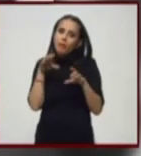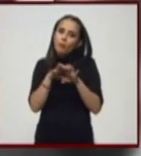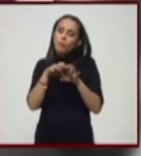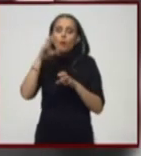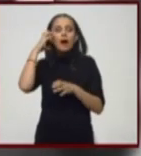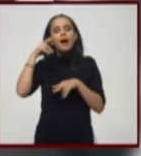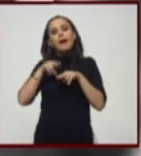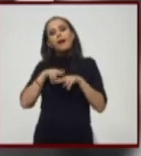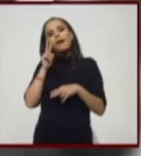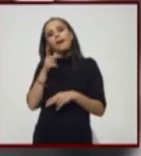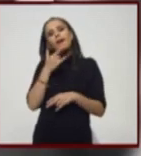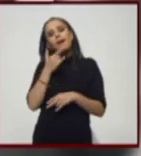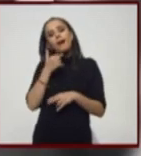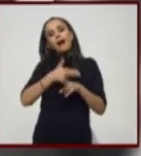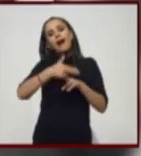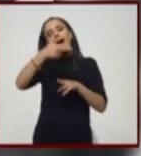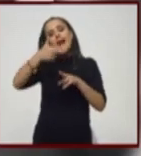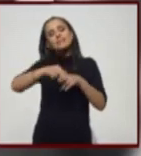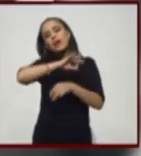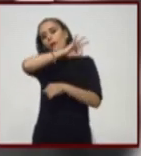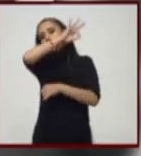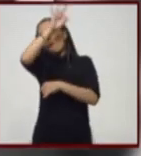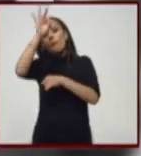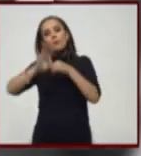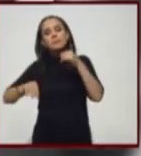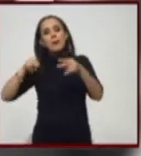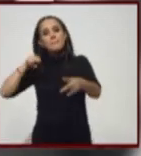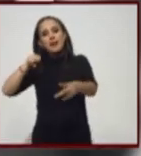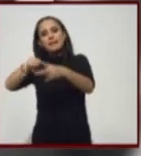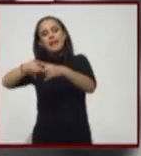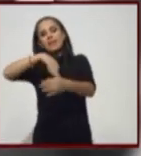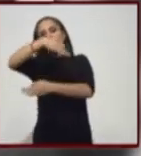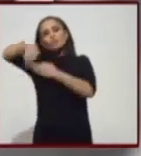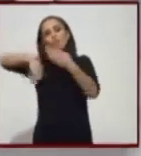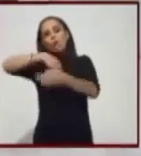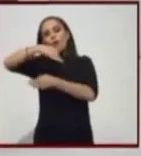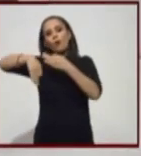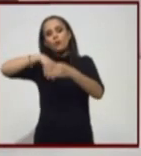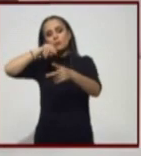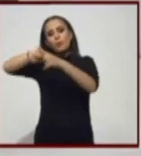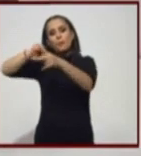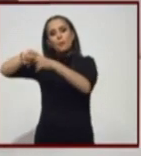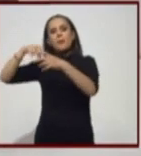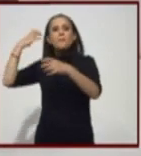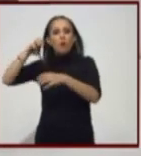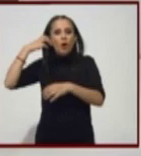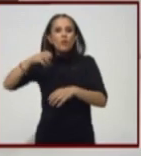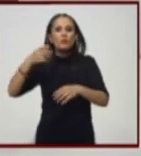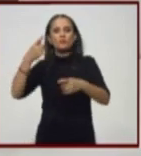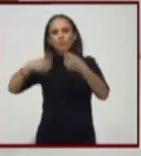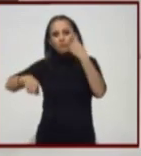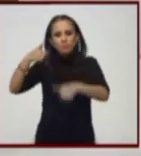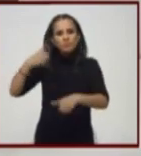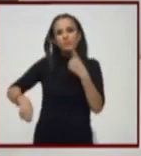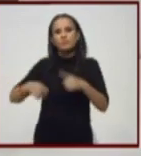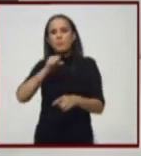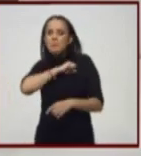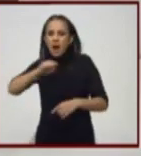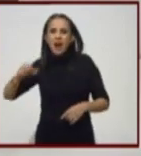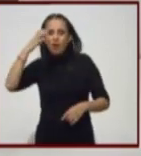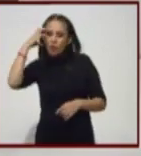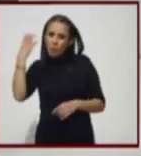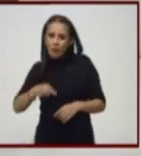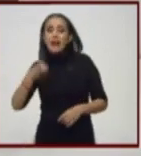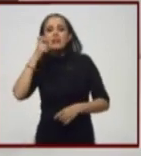una camilla hasta la escena final en donde después de que lo mataba a todos los en casa todos los fascinerosos del de la